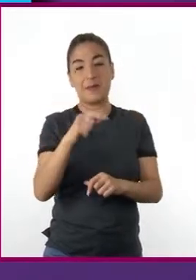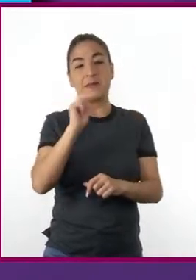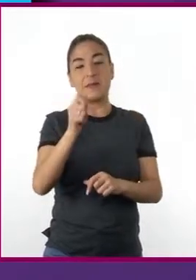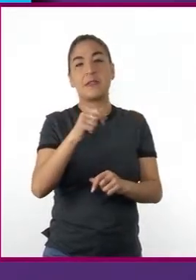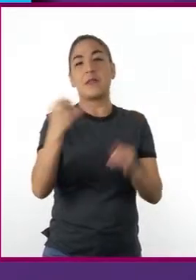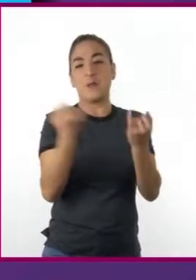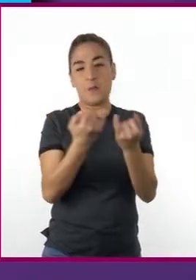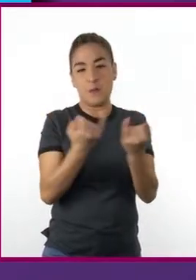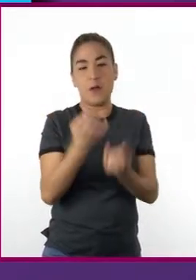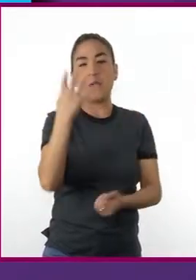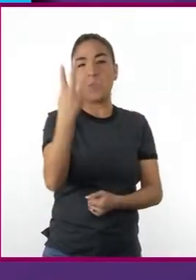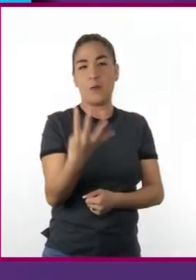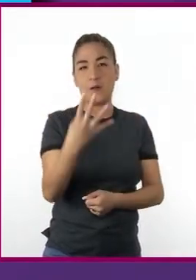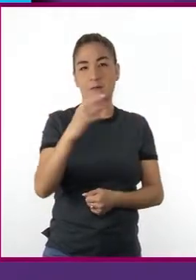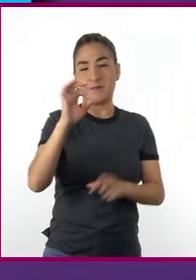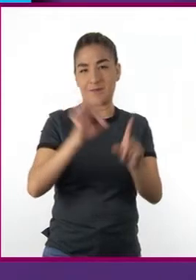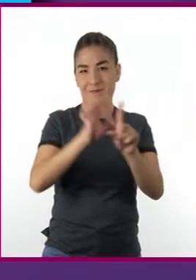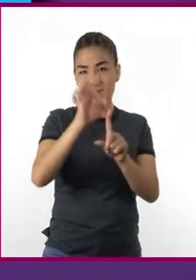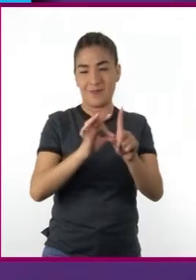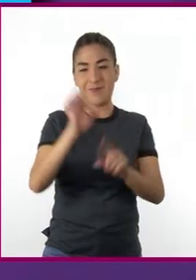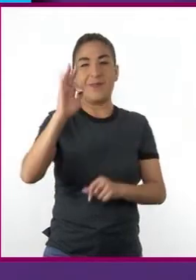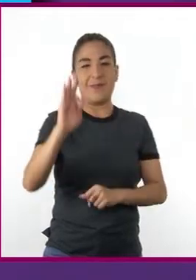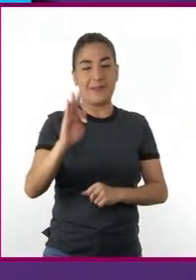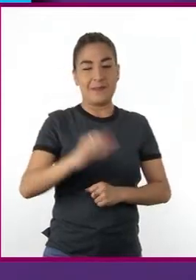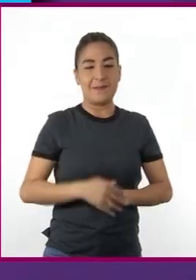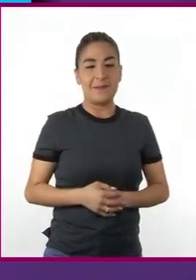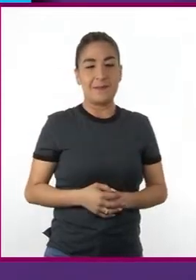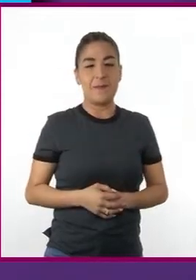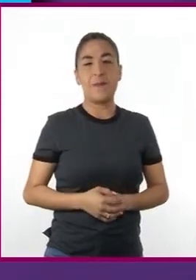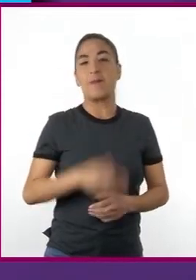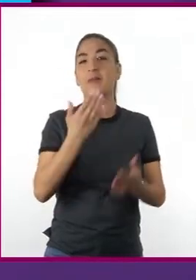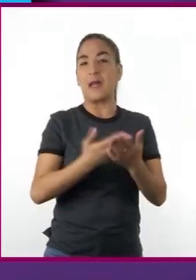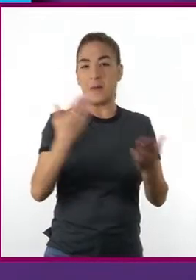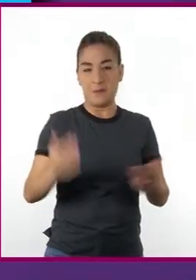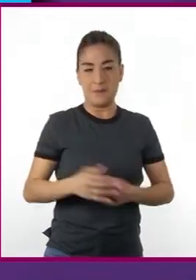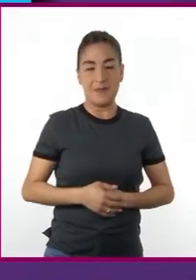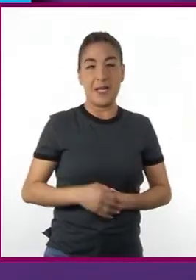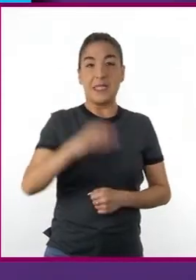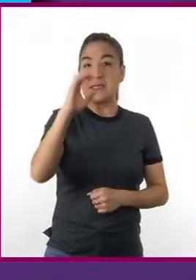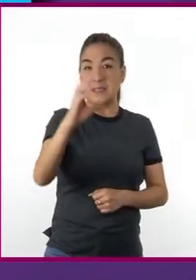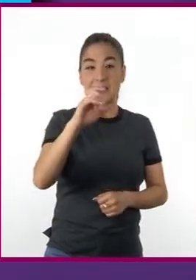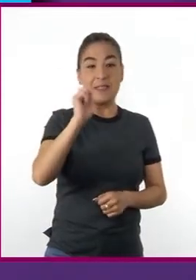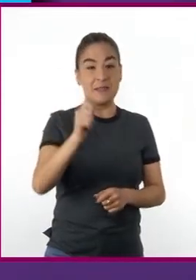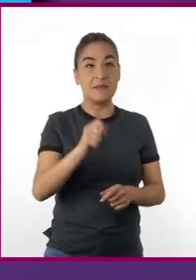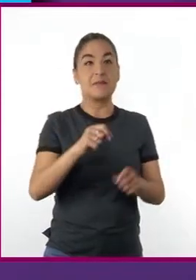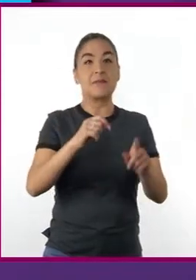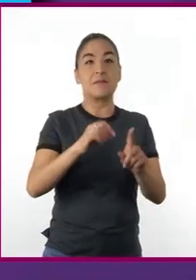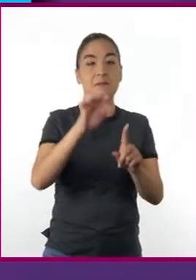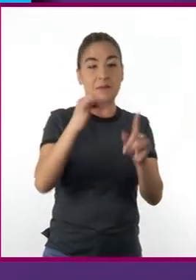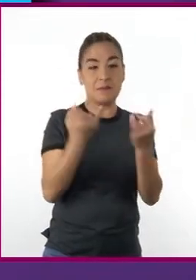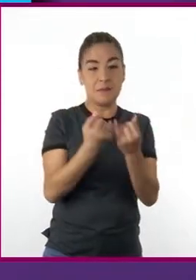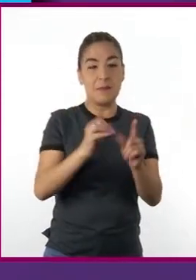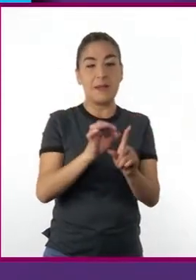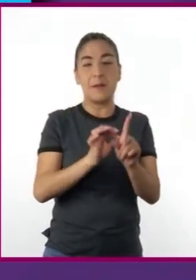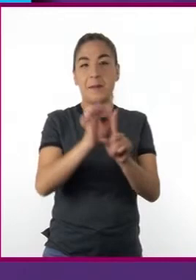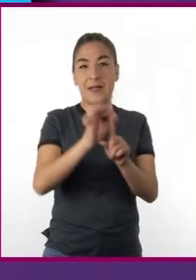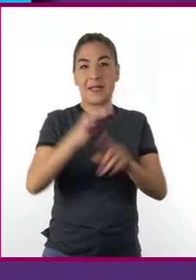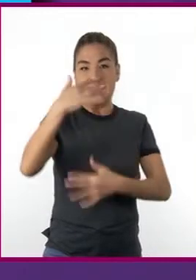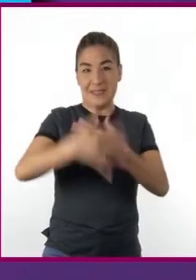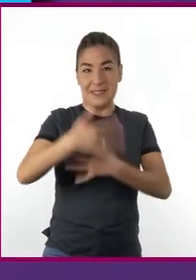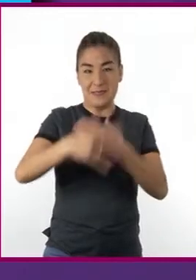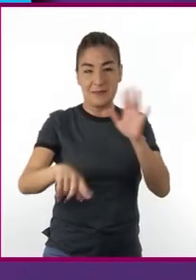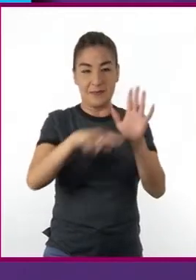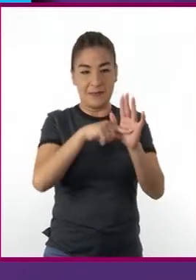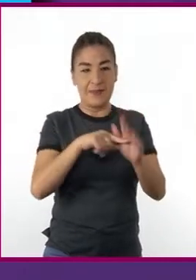menos 4 grados Fahrenheit. Ahora, si C es igual a menos 15 grados, tenemos 9